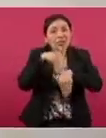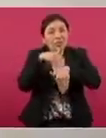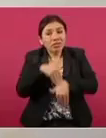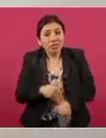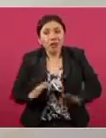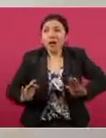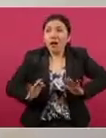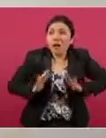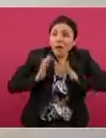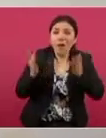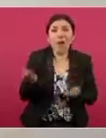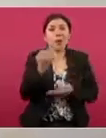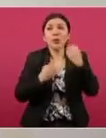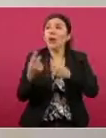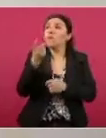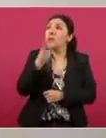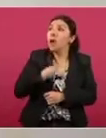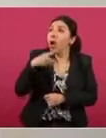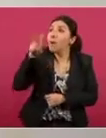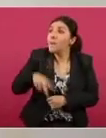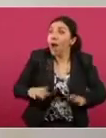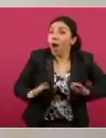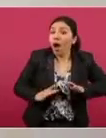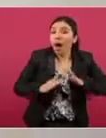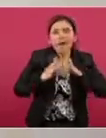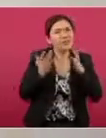todo lo que dicen.